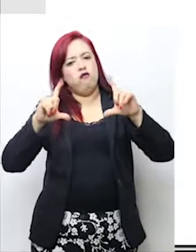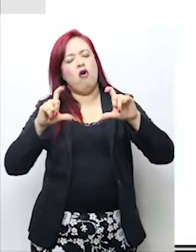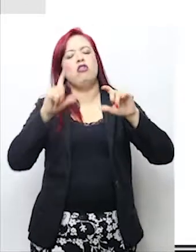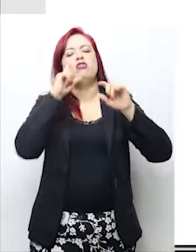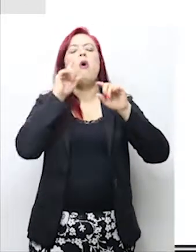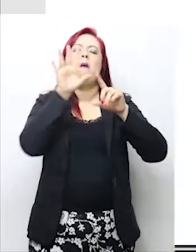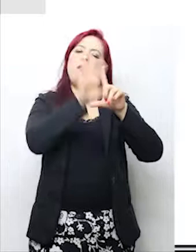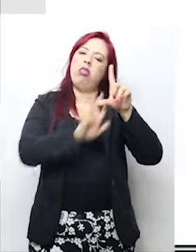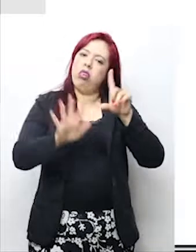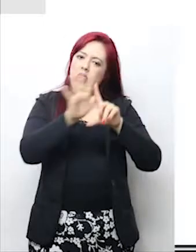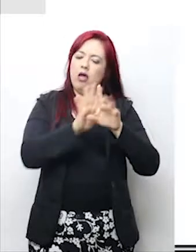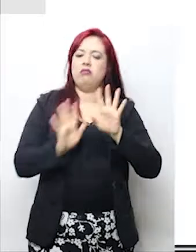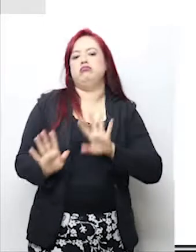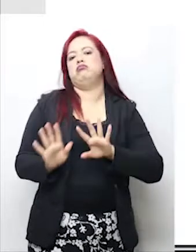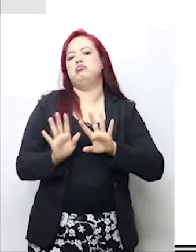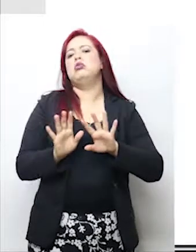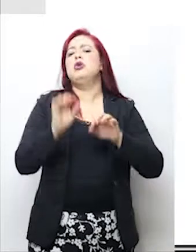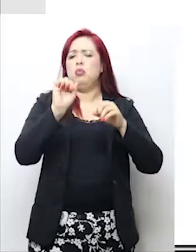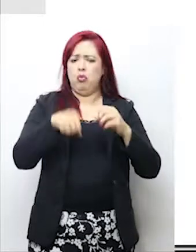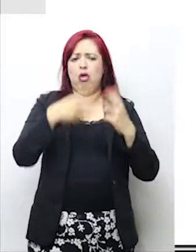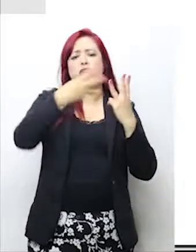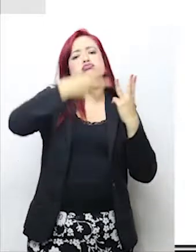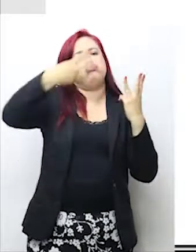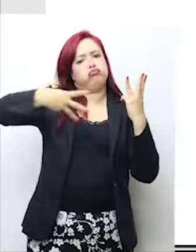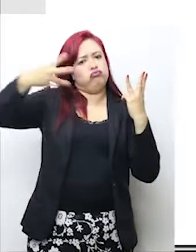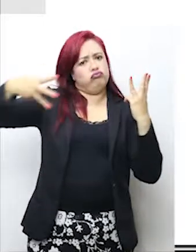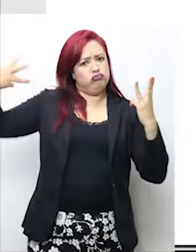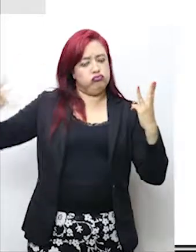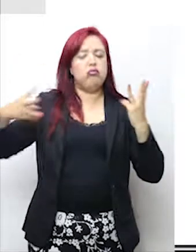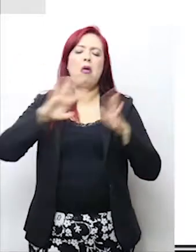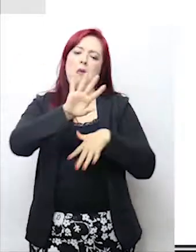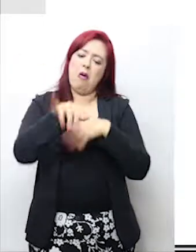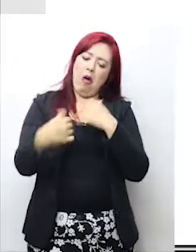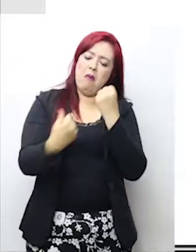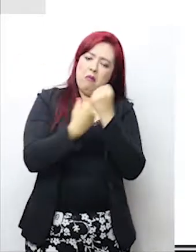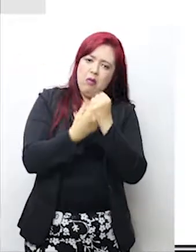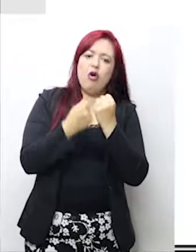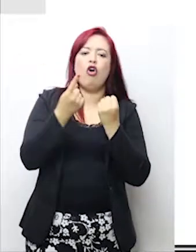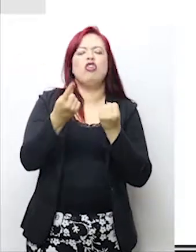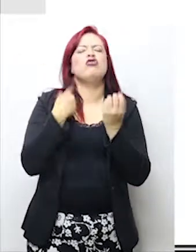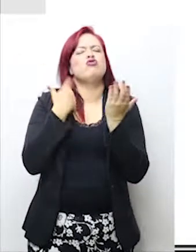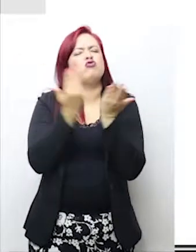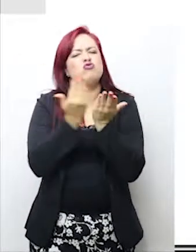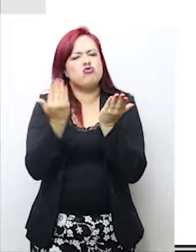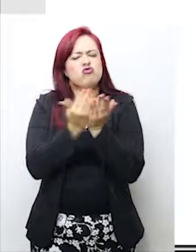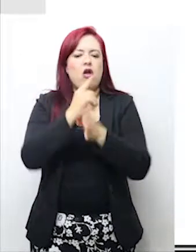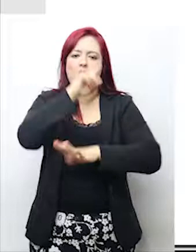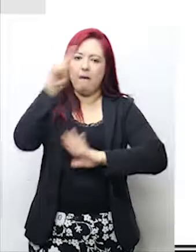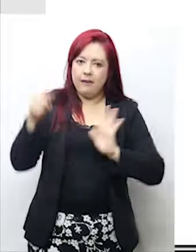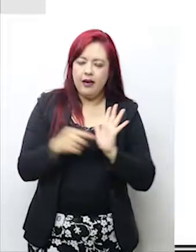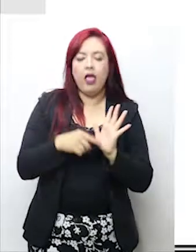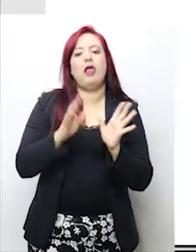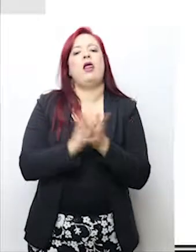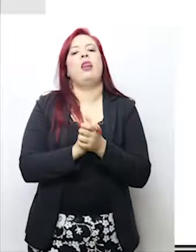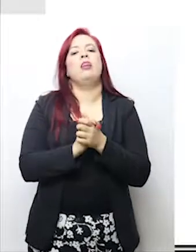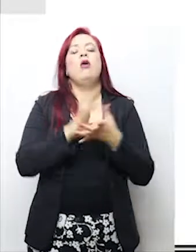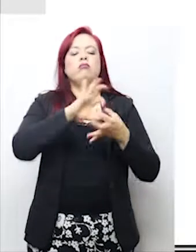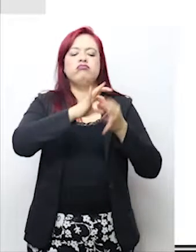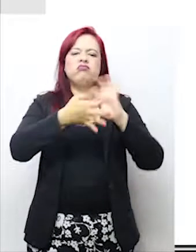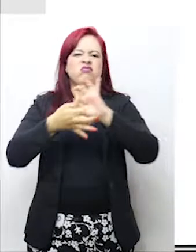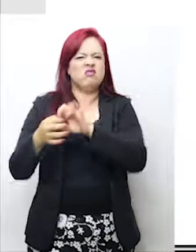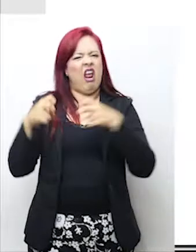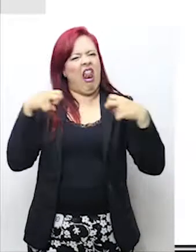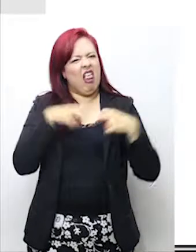web, servicios asociados con el sistema académico integrado, correo electrónico, construcción